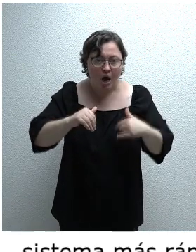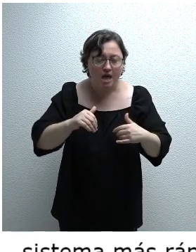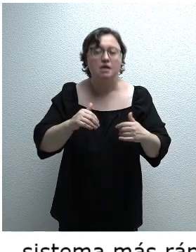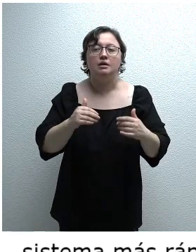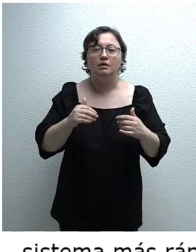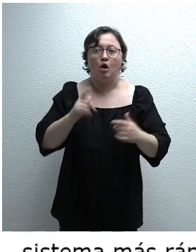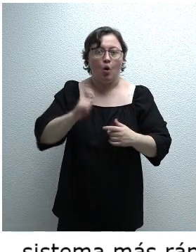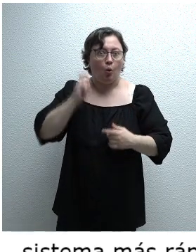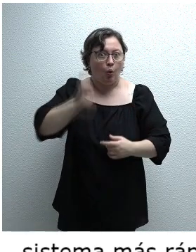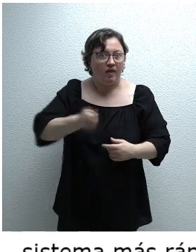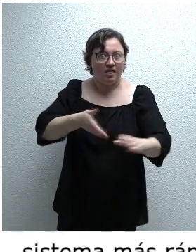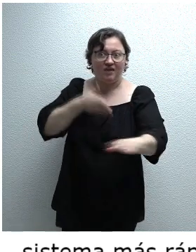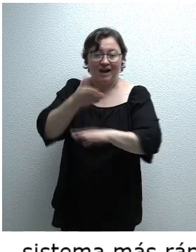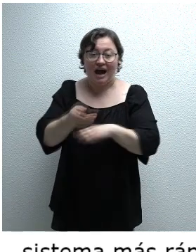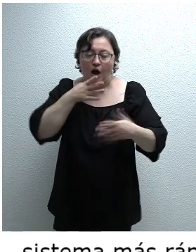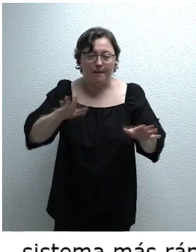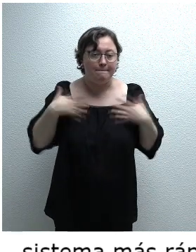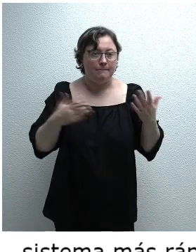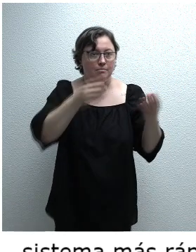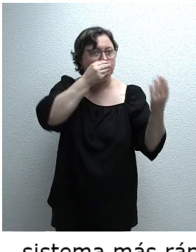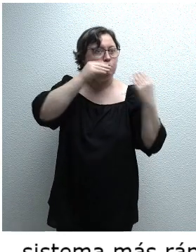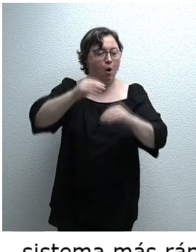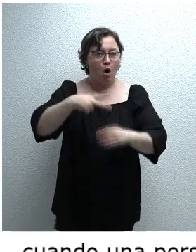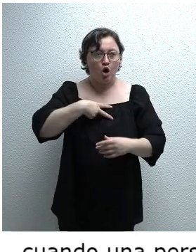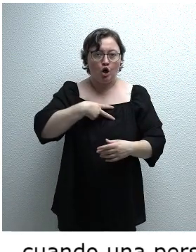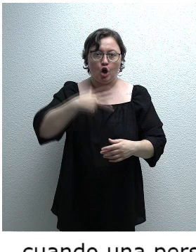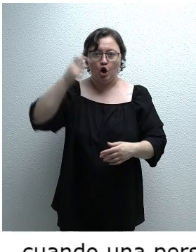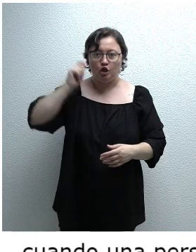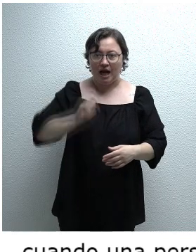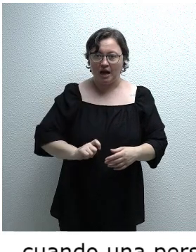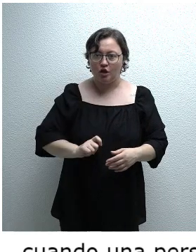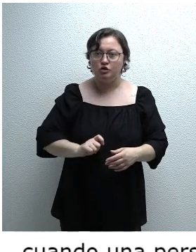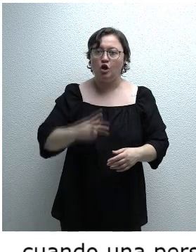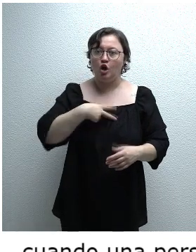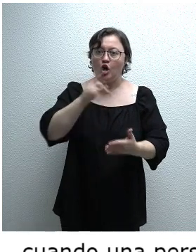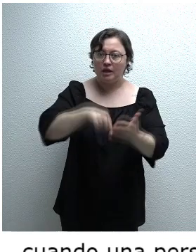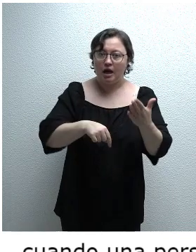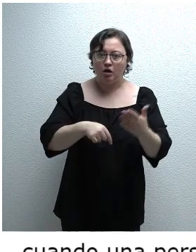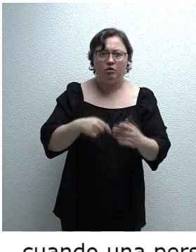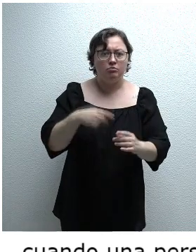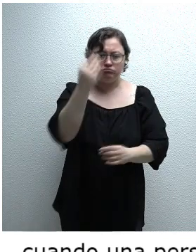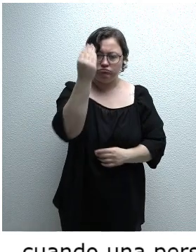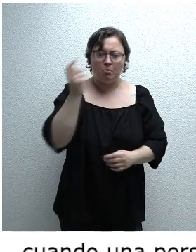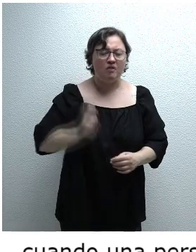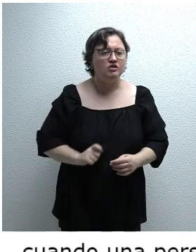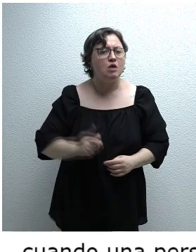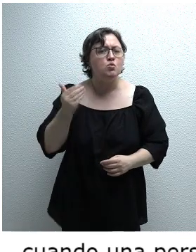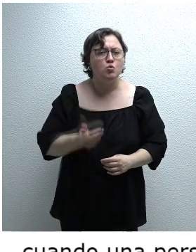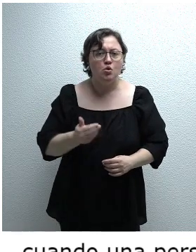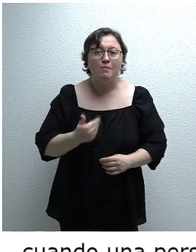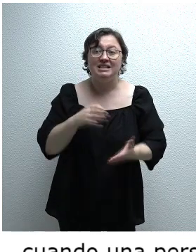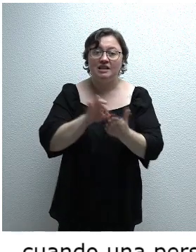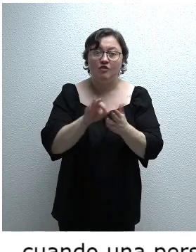misma, y ahora de pronto os convertís en una profesión muy importante, una profesión que presta un servicio